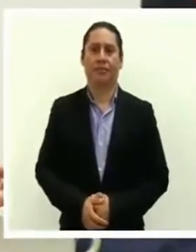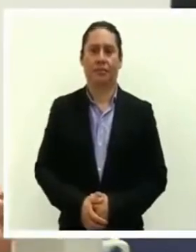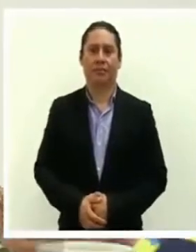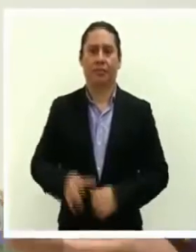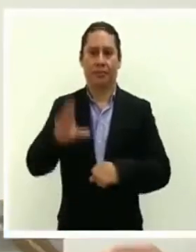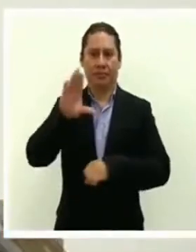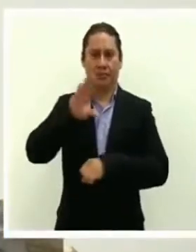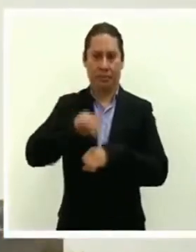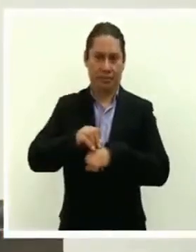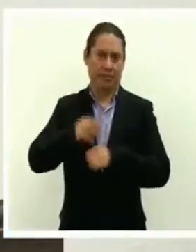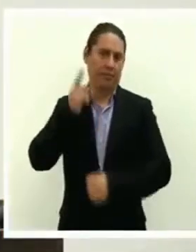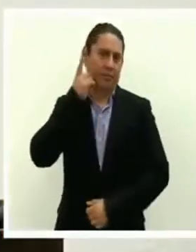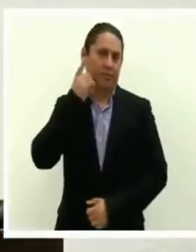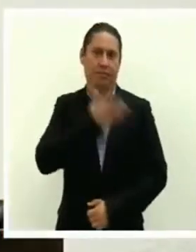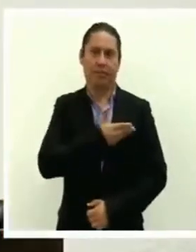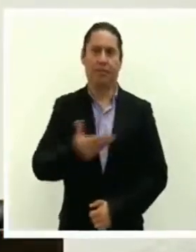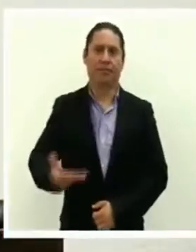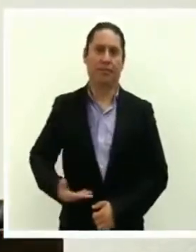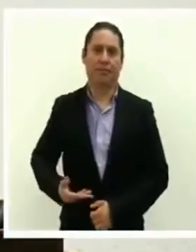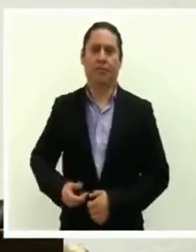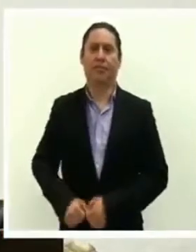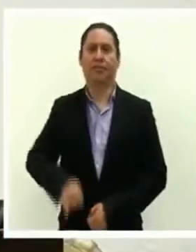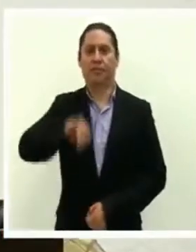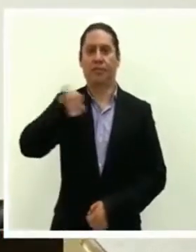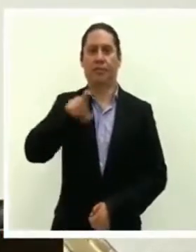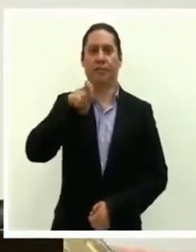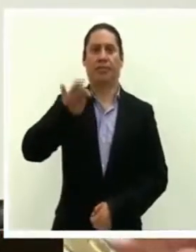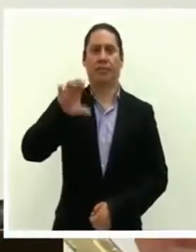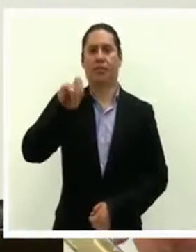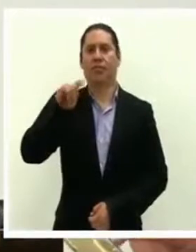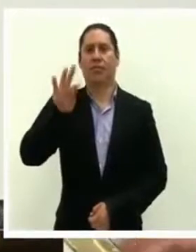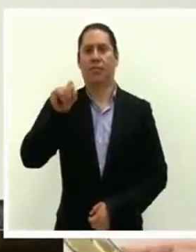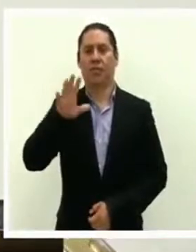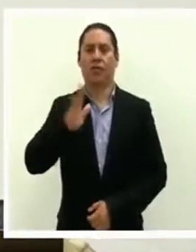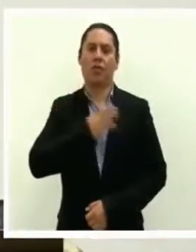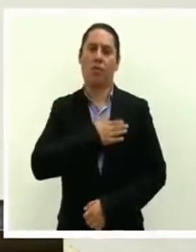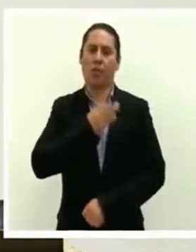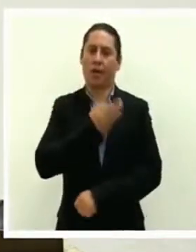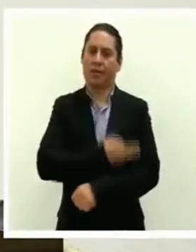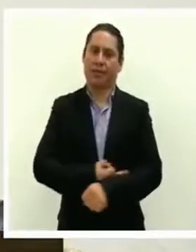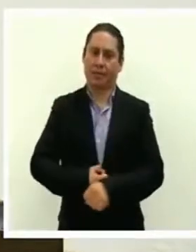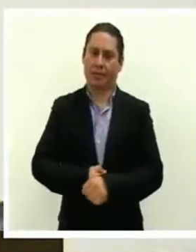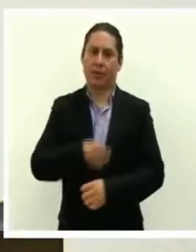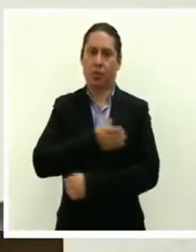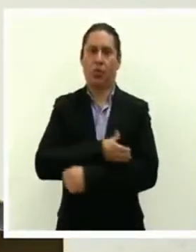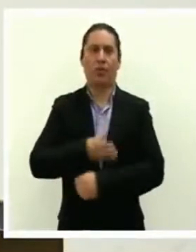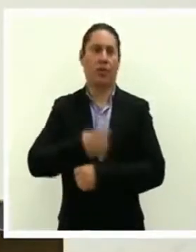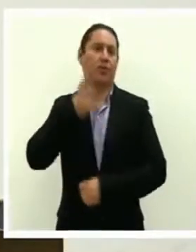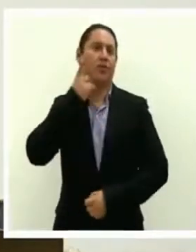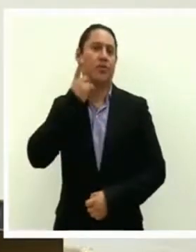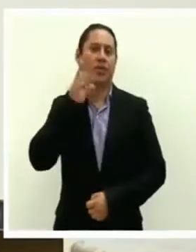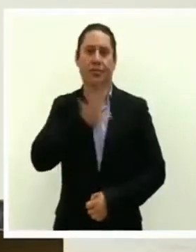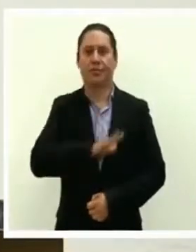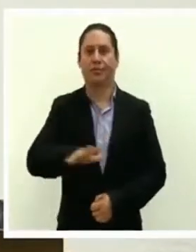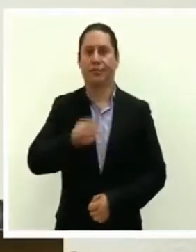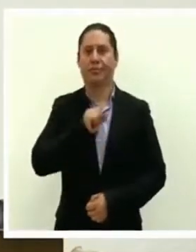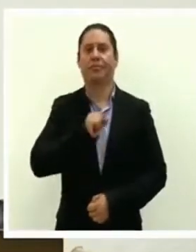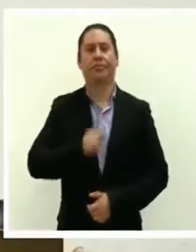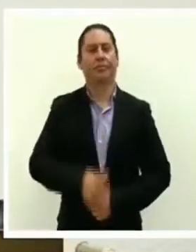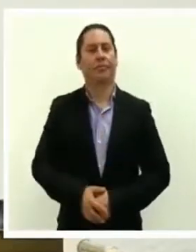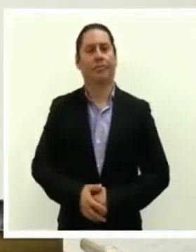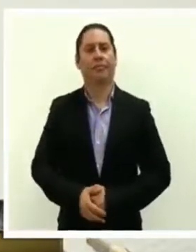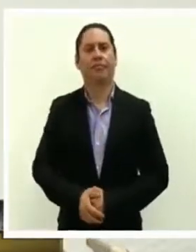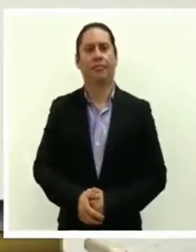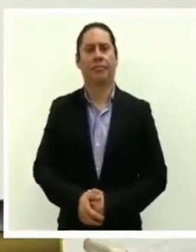Con su venia, diputado presidente José Octavio García Macías. Muy buenas tardes, compañeras y compañeros diputados, ciudadanía en